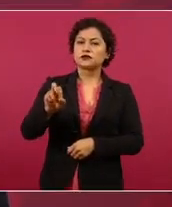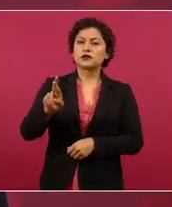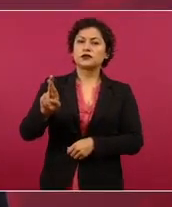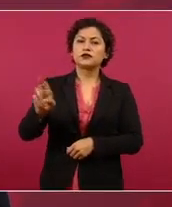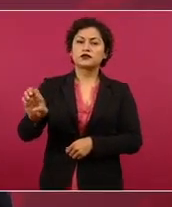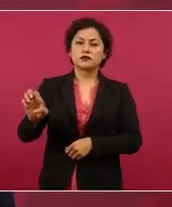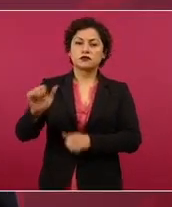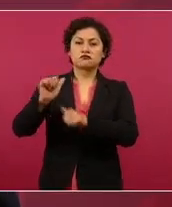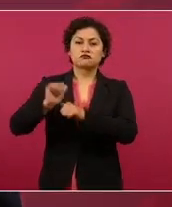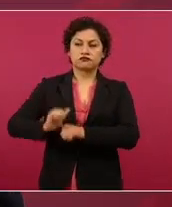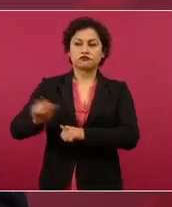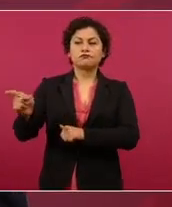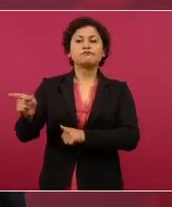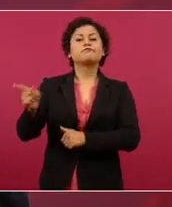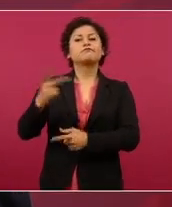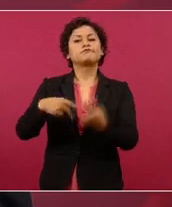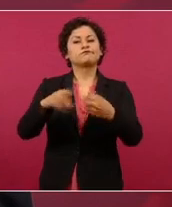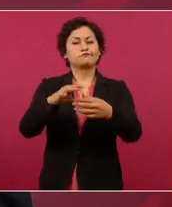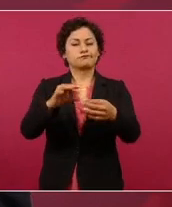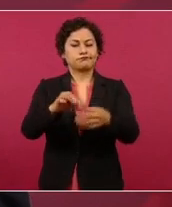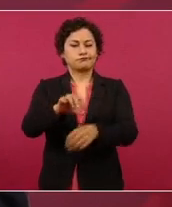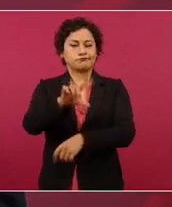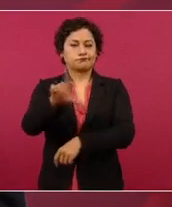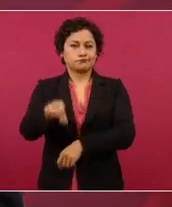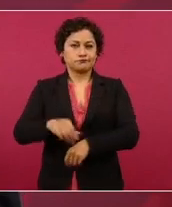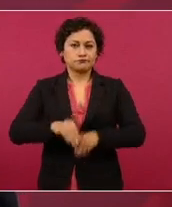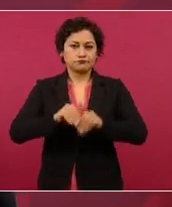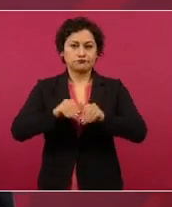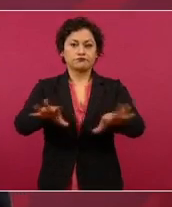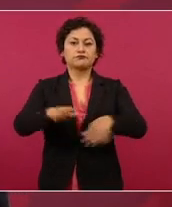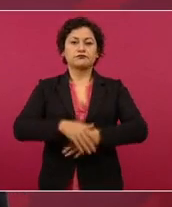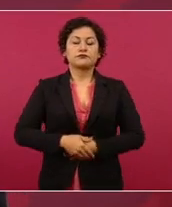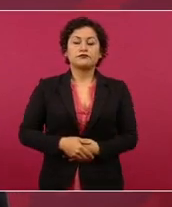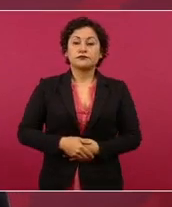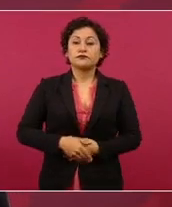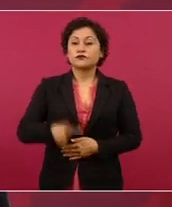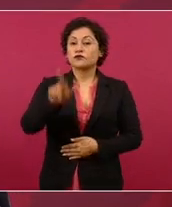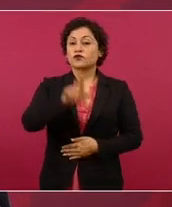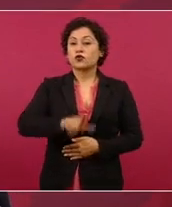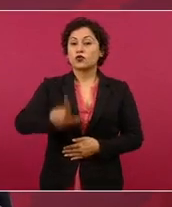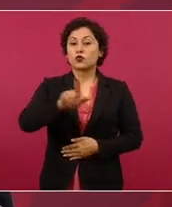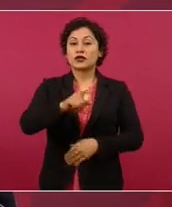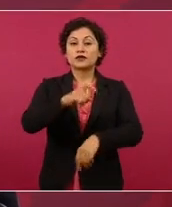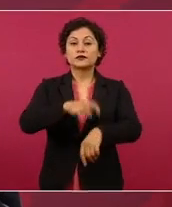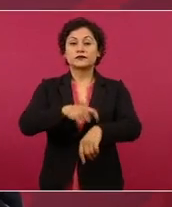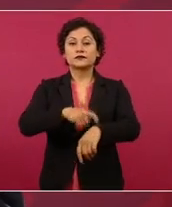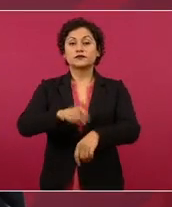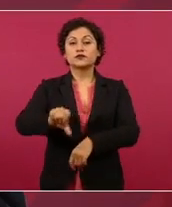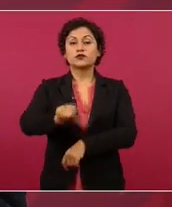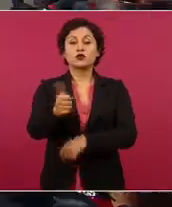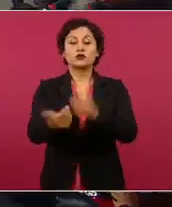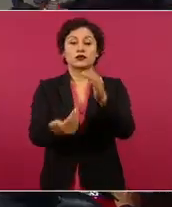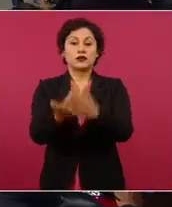a informar, pero esto va a ser a las 11 de la mañana,